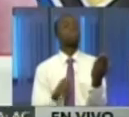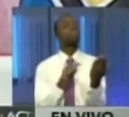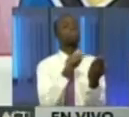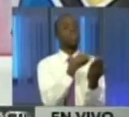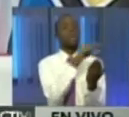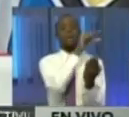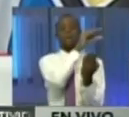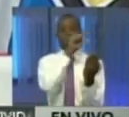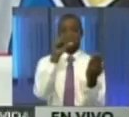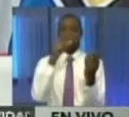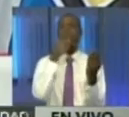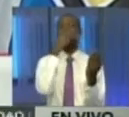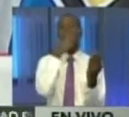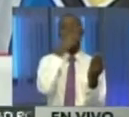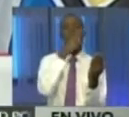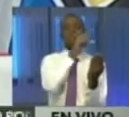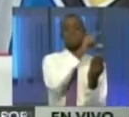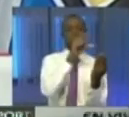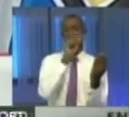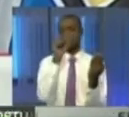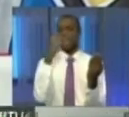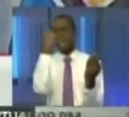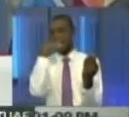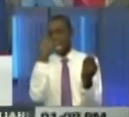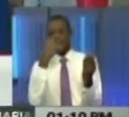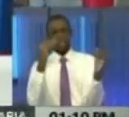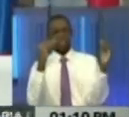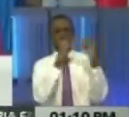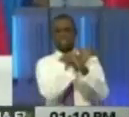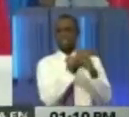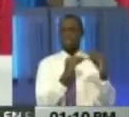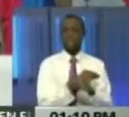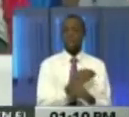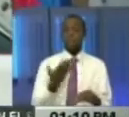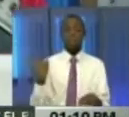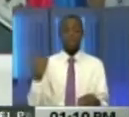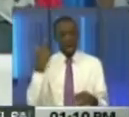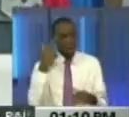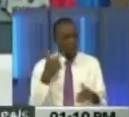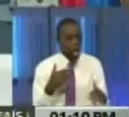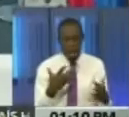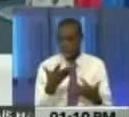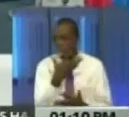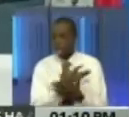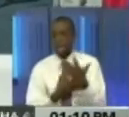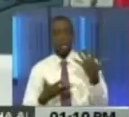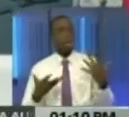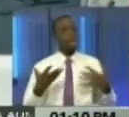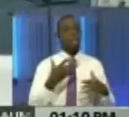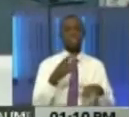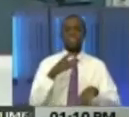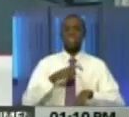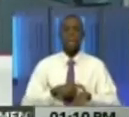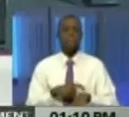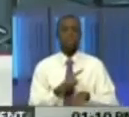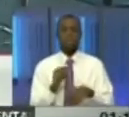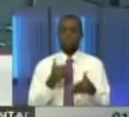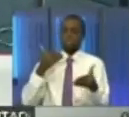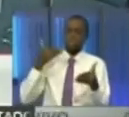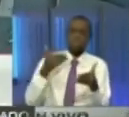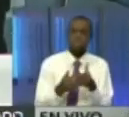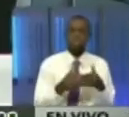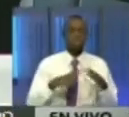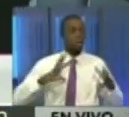un partido distinto. ¿En eso por qué? Porque no habían seguimiento, no se daban los tiempos, no se daba la seguridad de